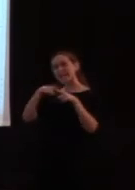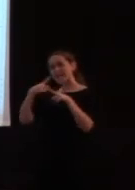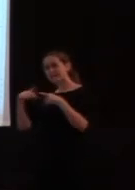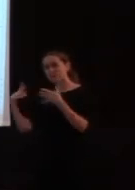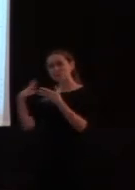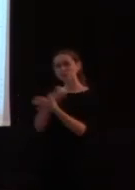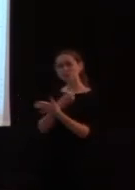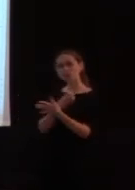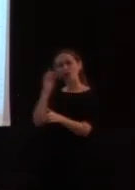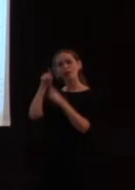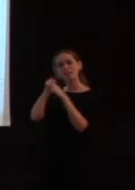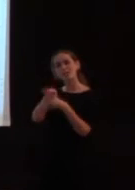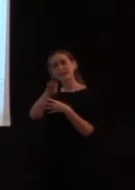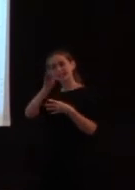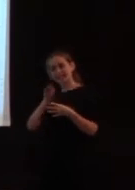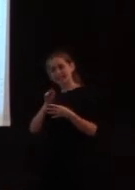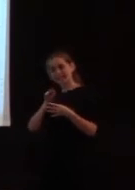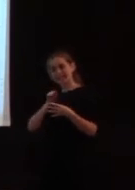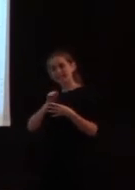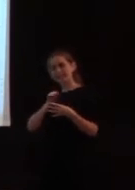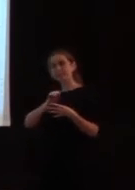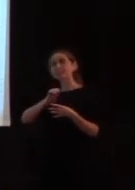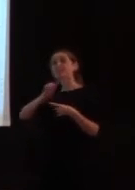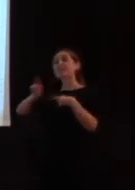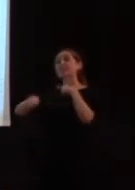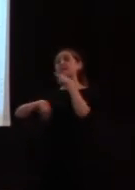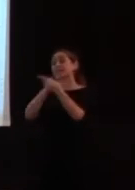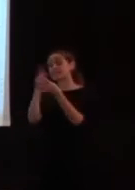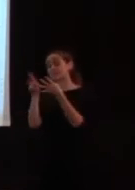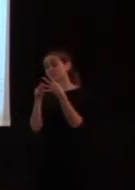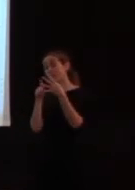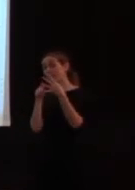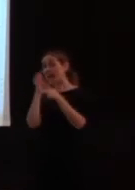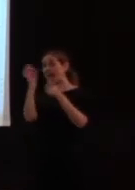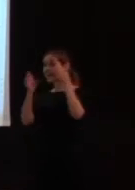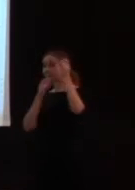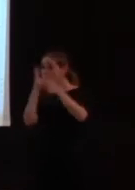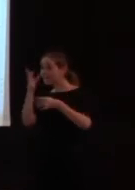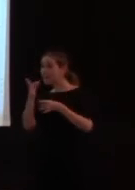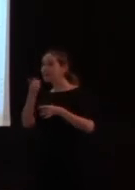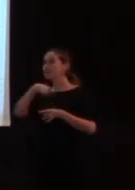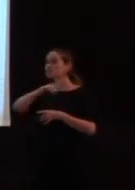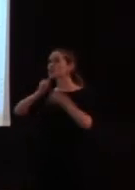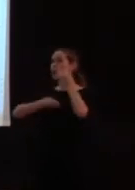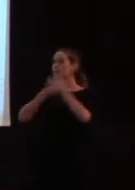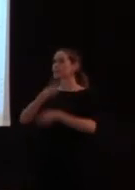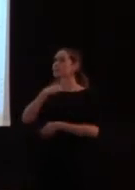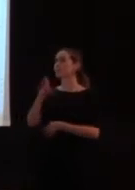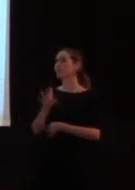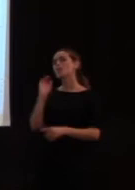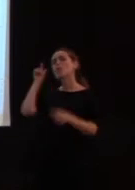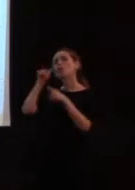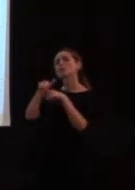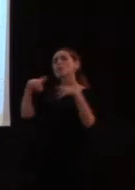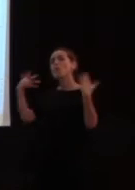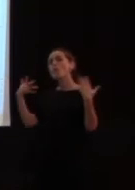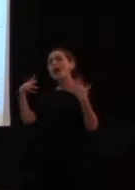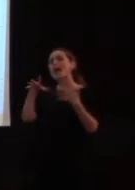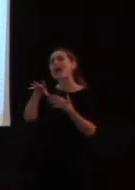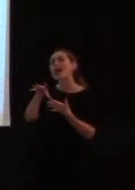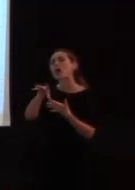de entender y por otra parte todos aquellos elementos, todas aquellas actividades que podríamos hacer para ayudar a